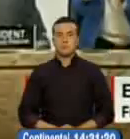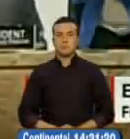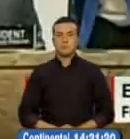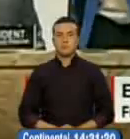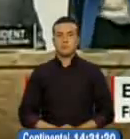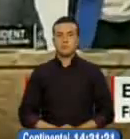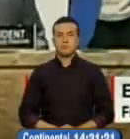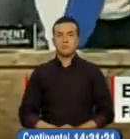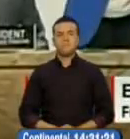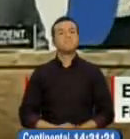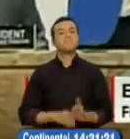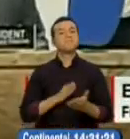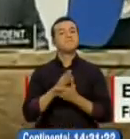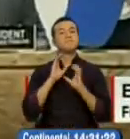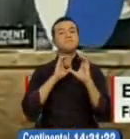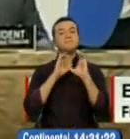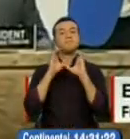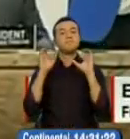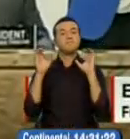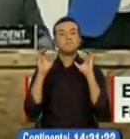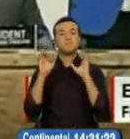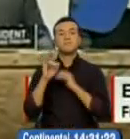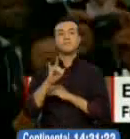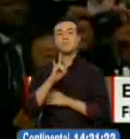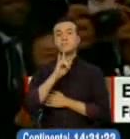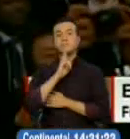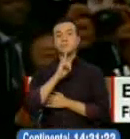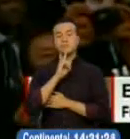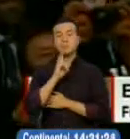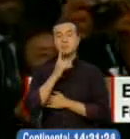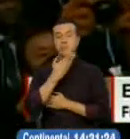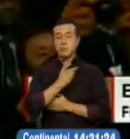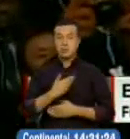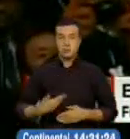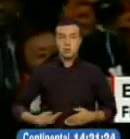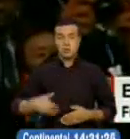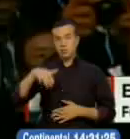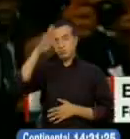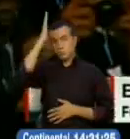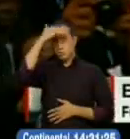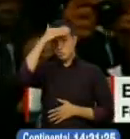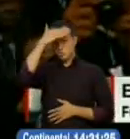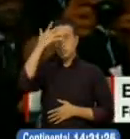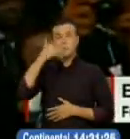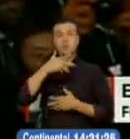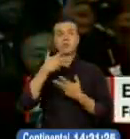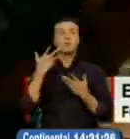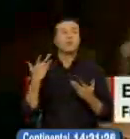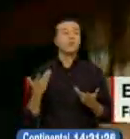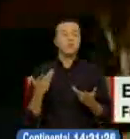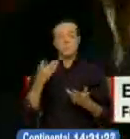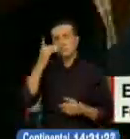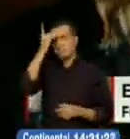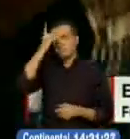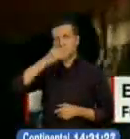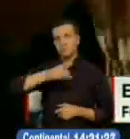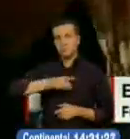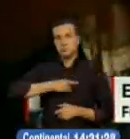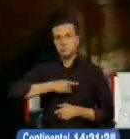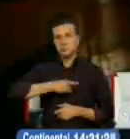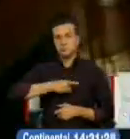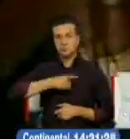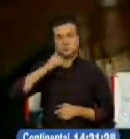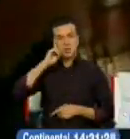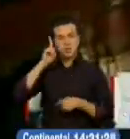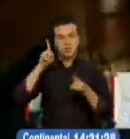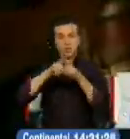Y según varios medios de comunicación estadounidenses, el presidente Donald Trump habría tomado la decisión de salir del